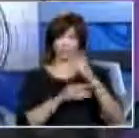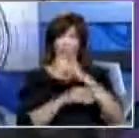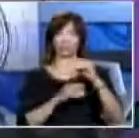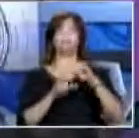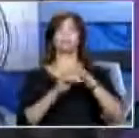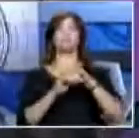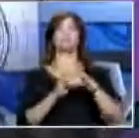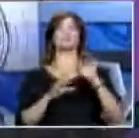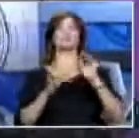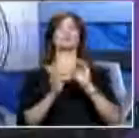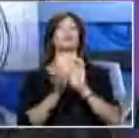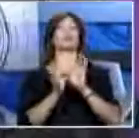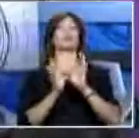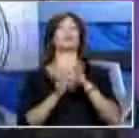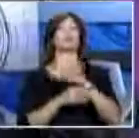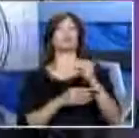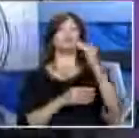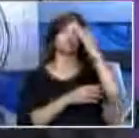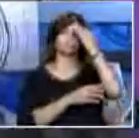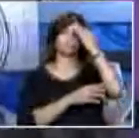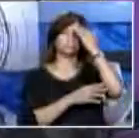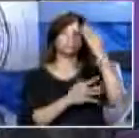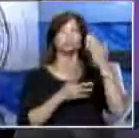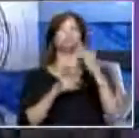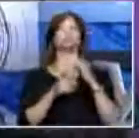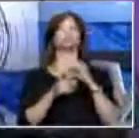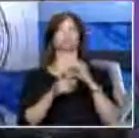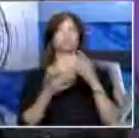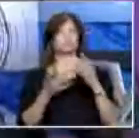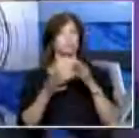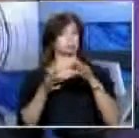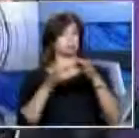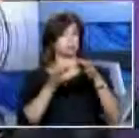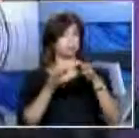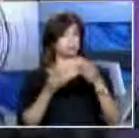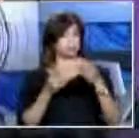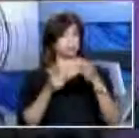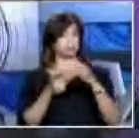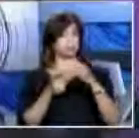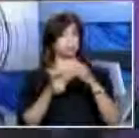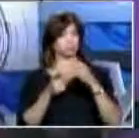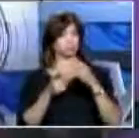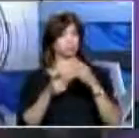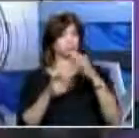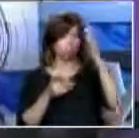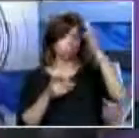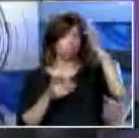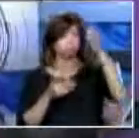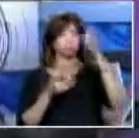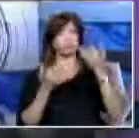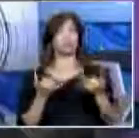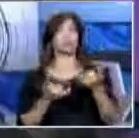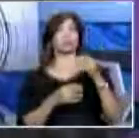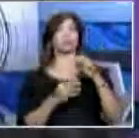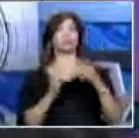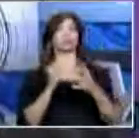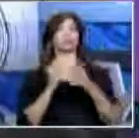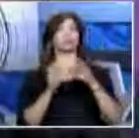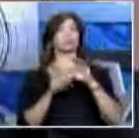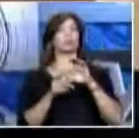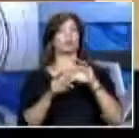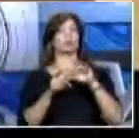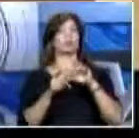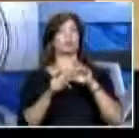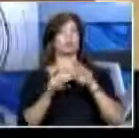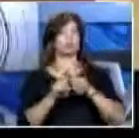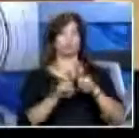banco popular dominicano y entendíamos por las estadísticas y para explicar el concepto que es nuestra responsabilidad aquí en tecno clic que usted esté